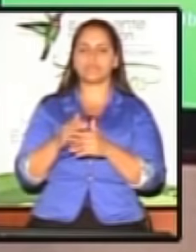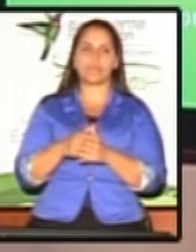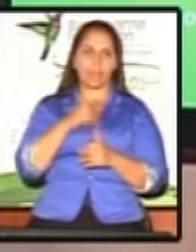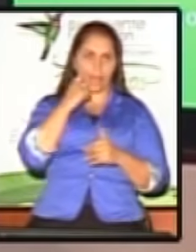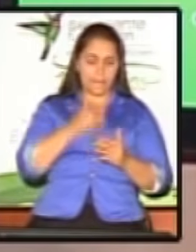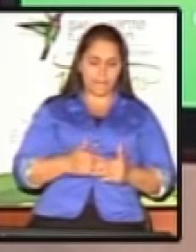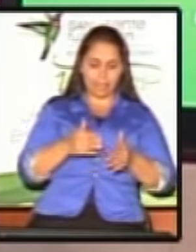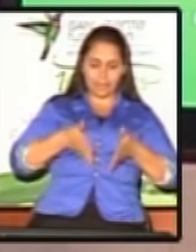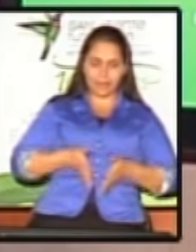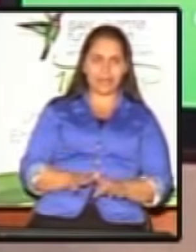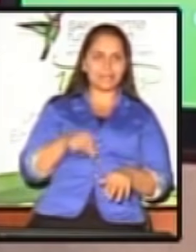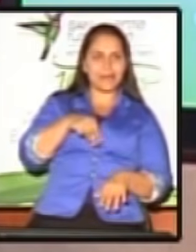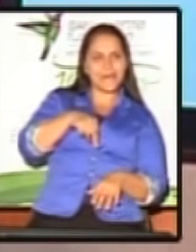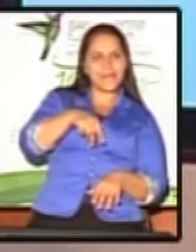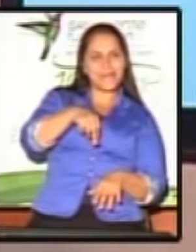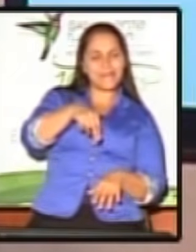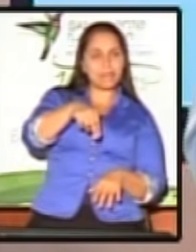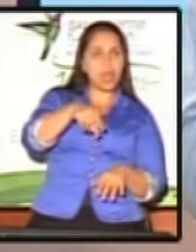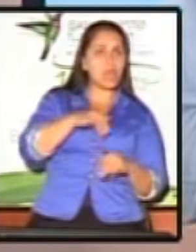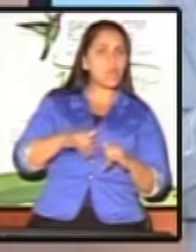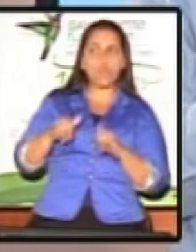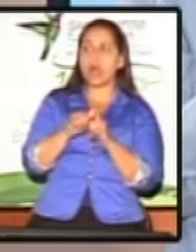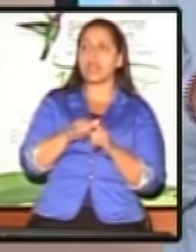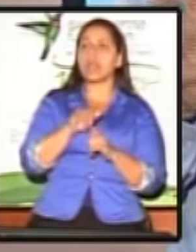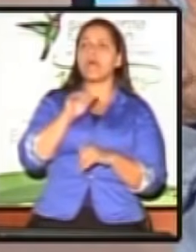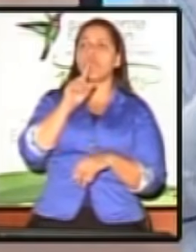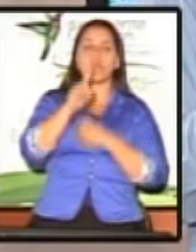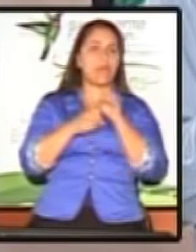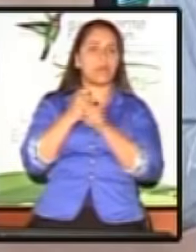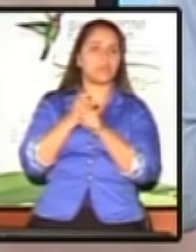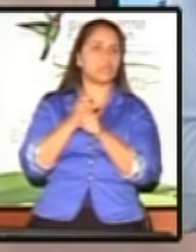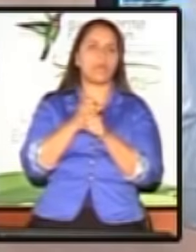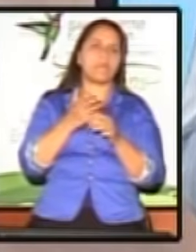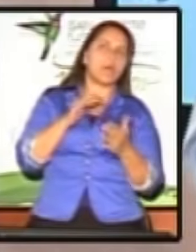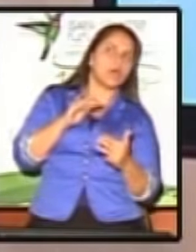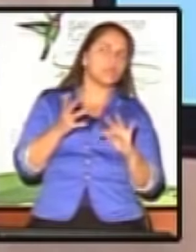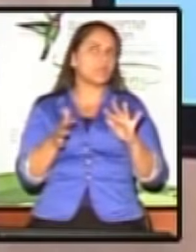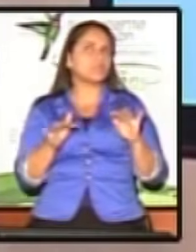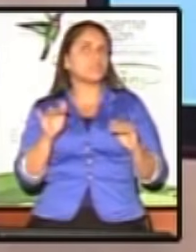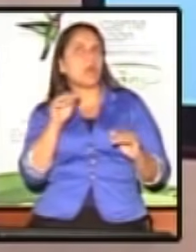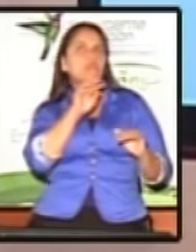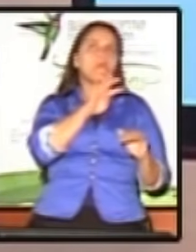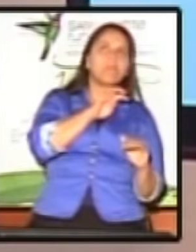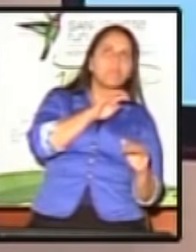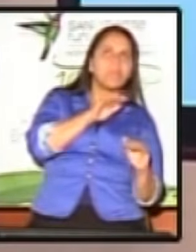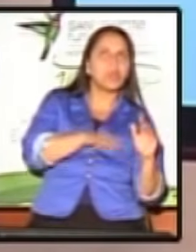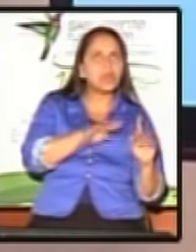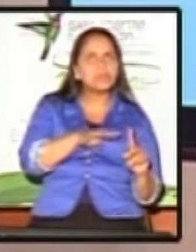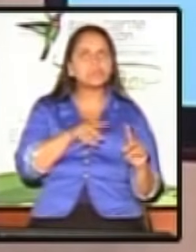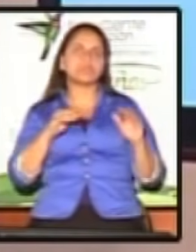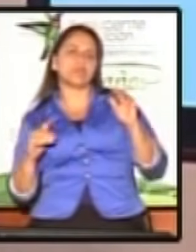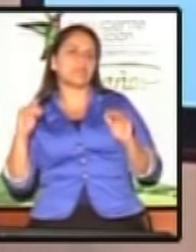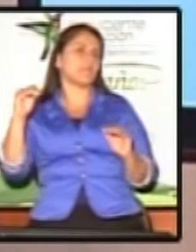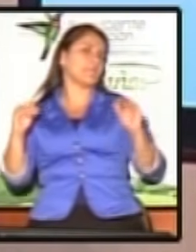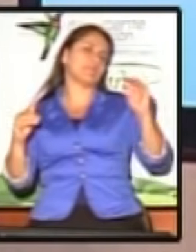caminar a la misma edad ni les salen los dientes a la misma edad. Hay un promedio, ¿cierto? La invitación